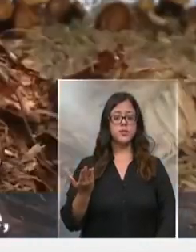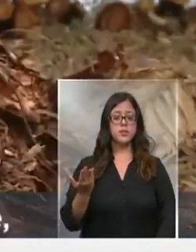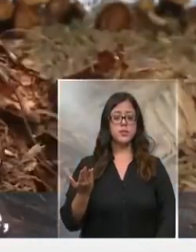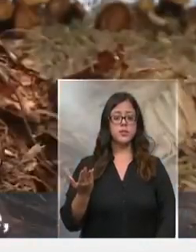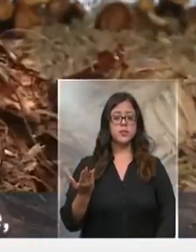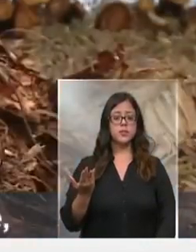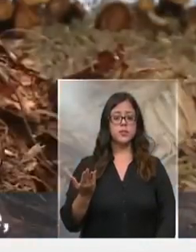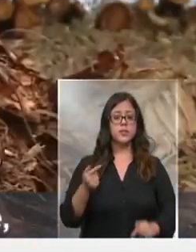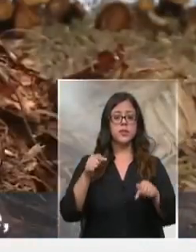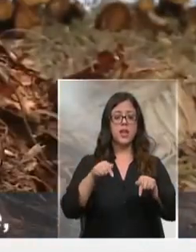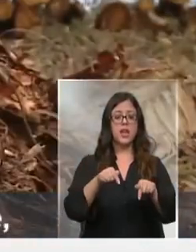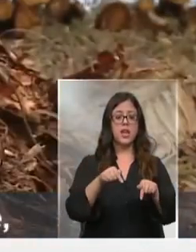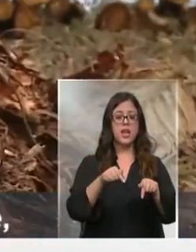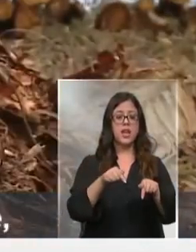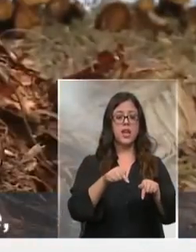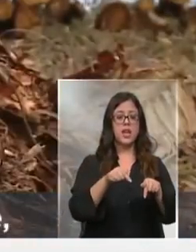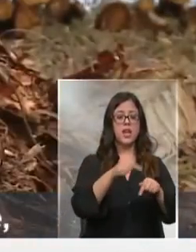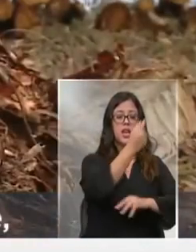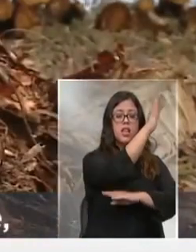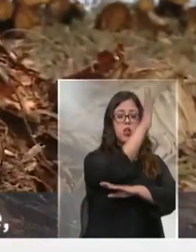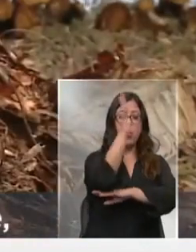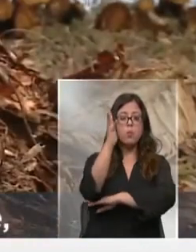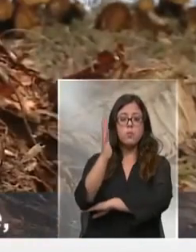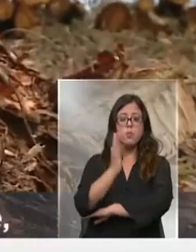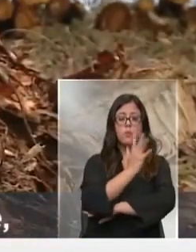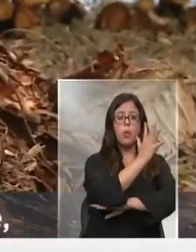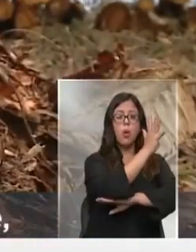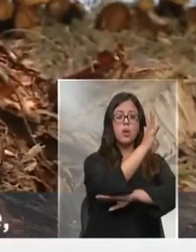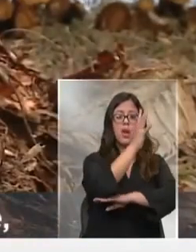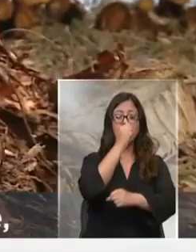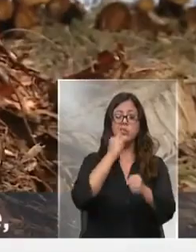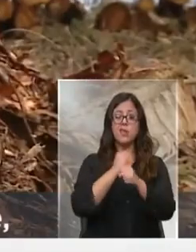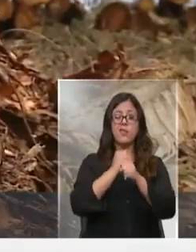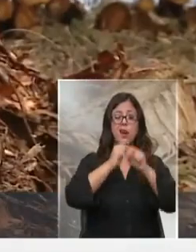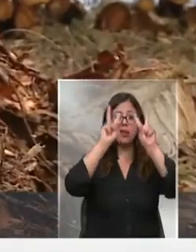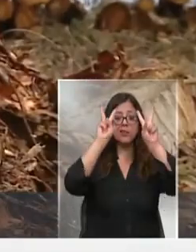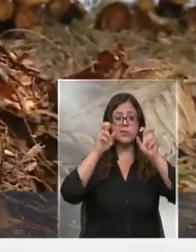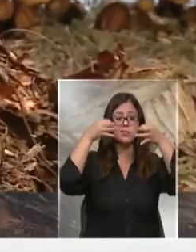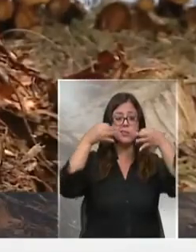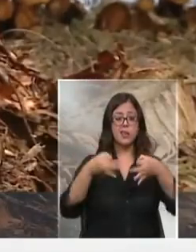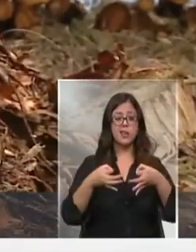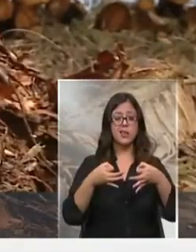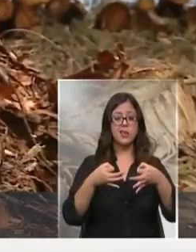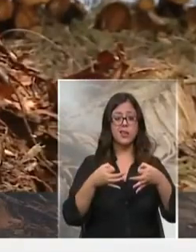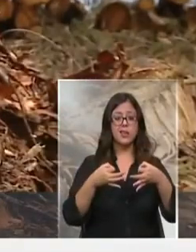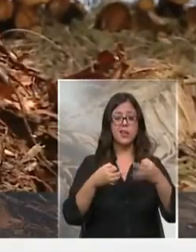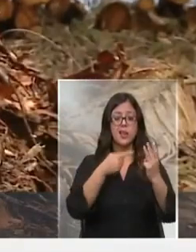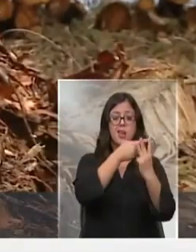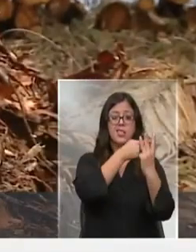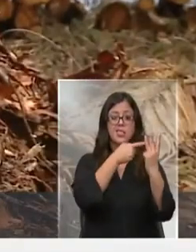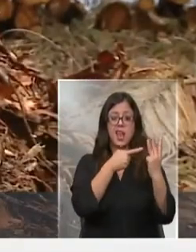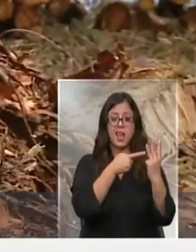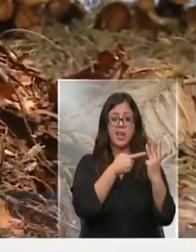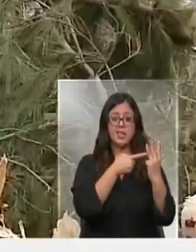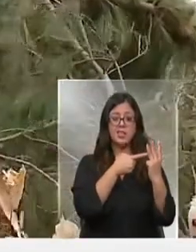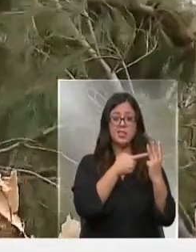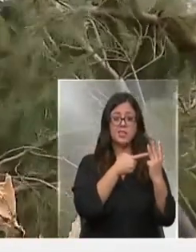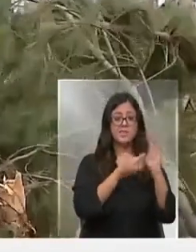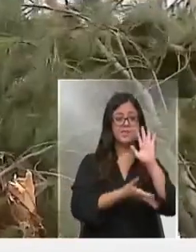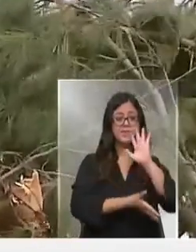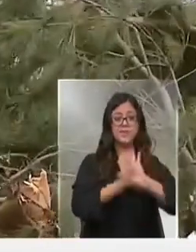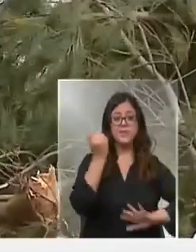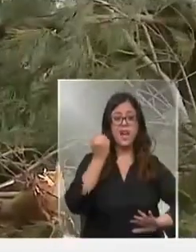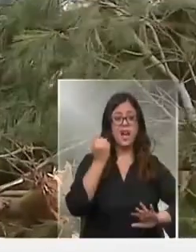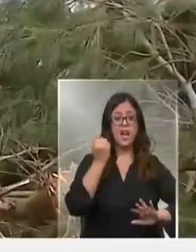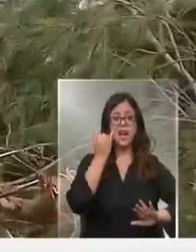de un bosque que trabajan, como se dice correctamente, tres lo sacan de forma irregular.